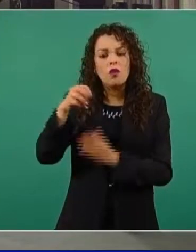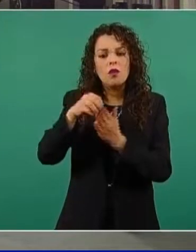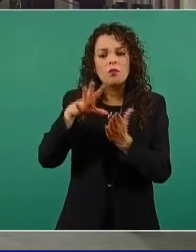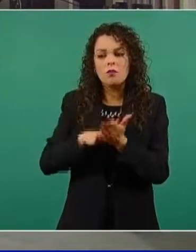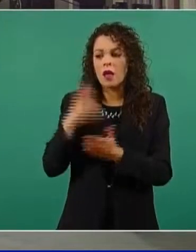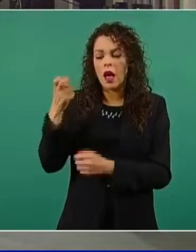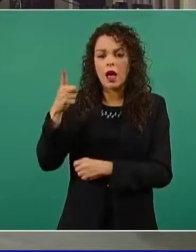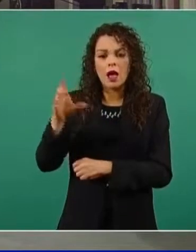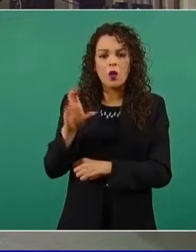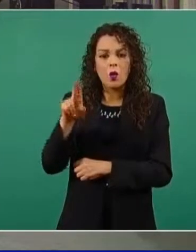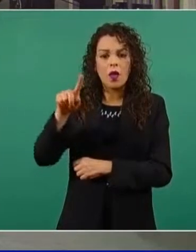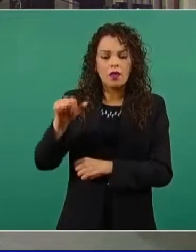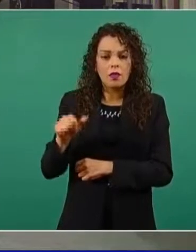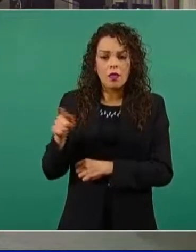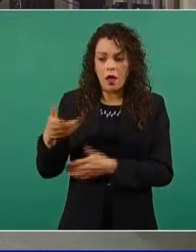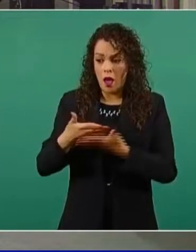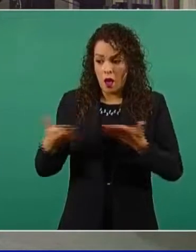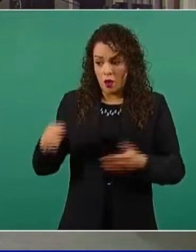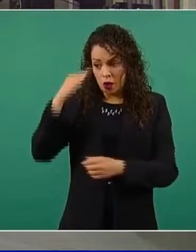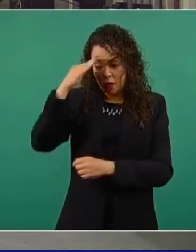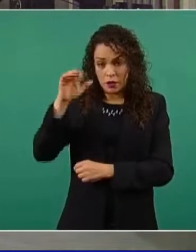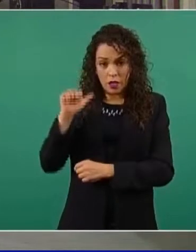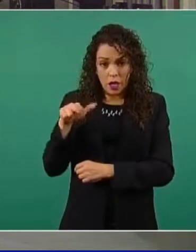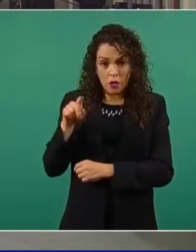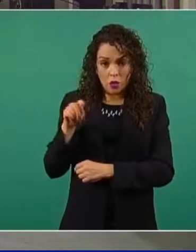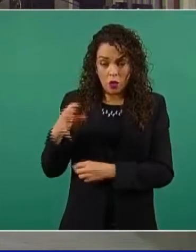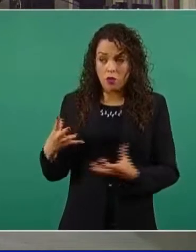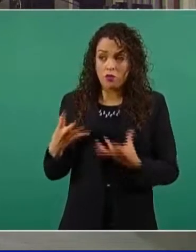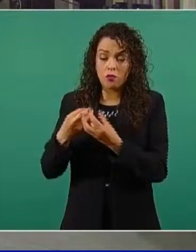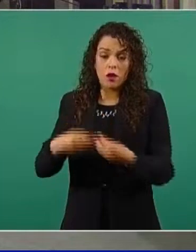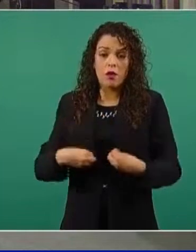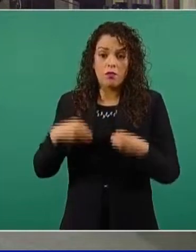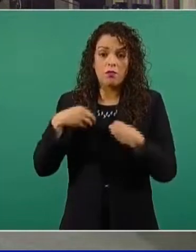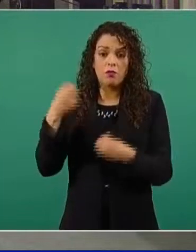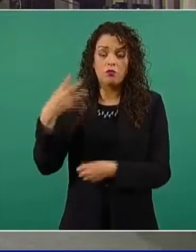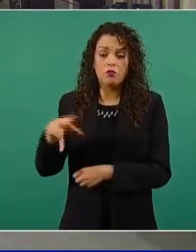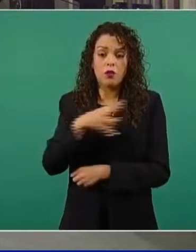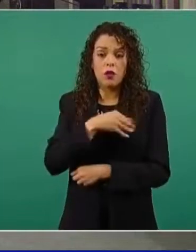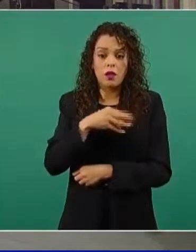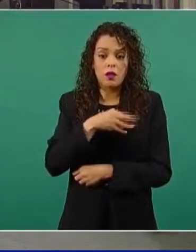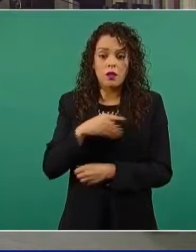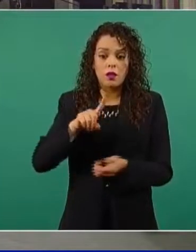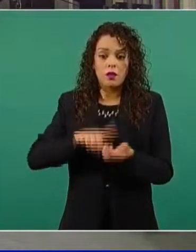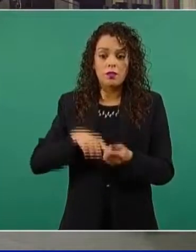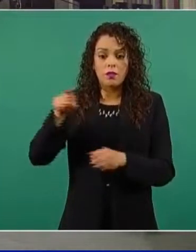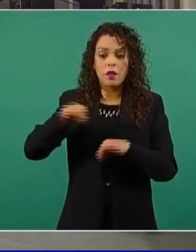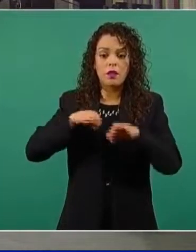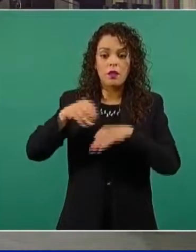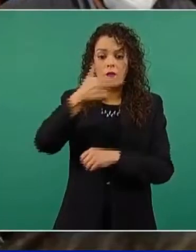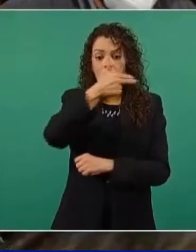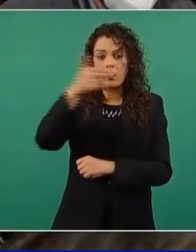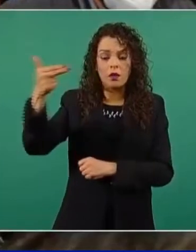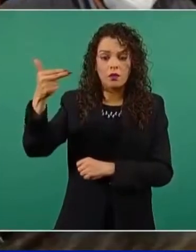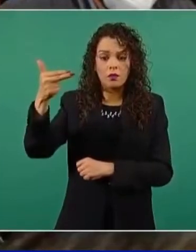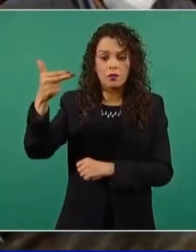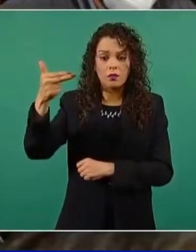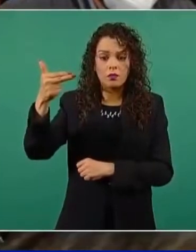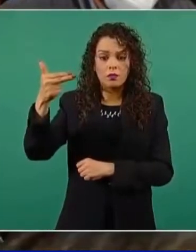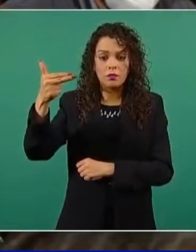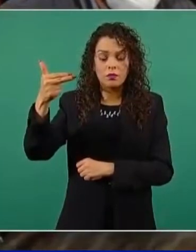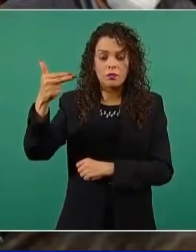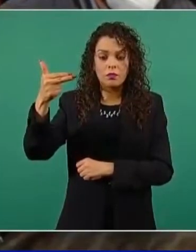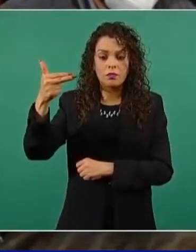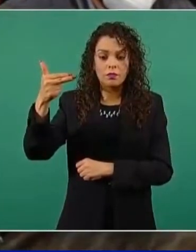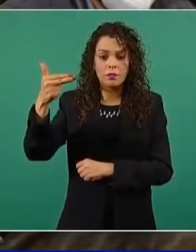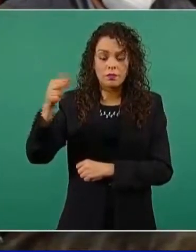Manrique Mac vive ahora con una de sus hijas, que es camarista de un hotel en Acumal, y viven